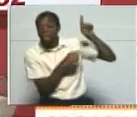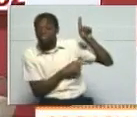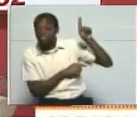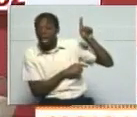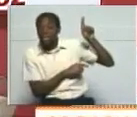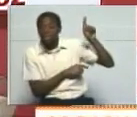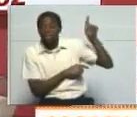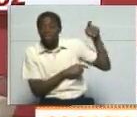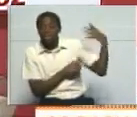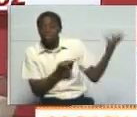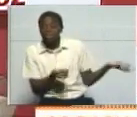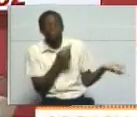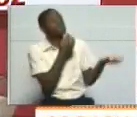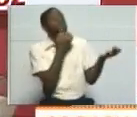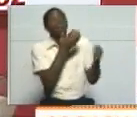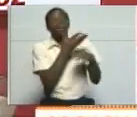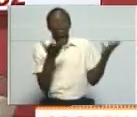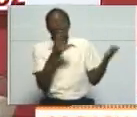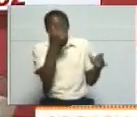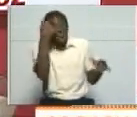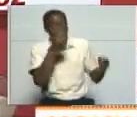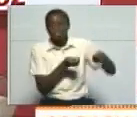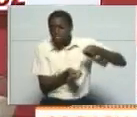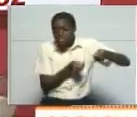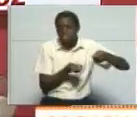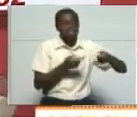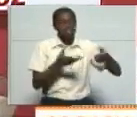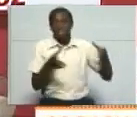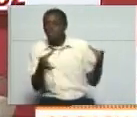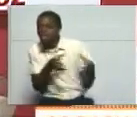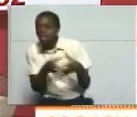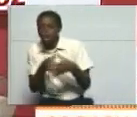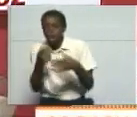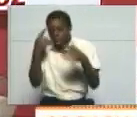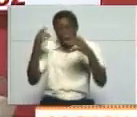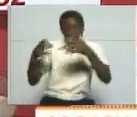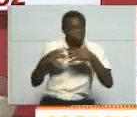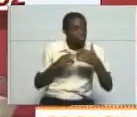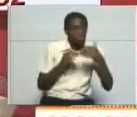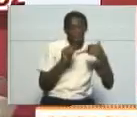¿Estarán tocando hilos, reuniones secretas, escondidas?